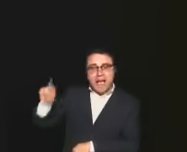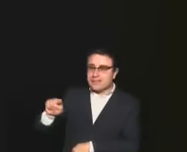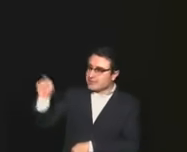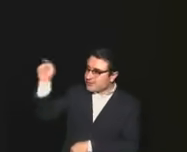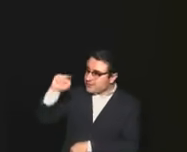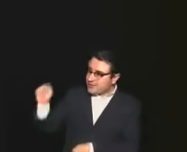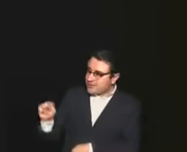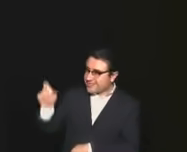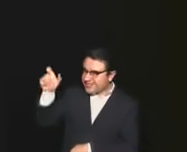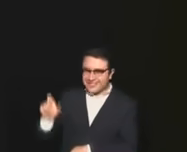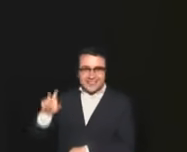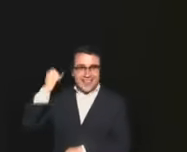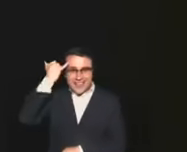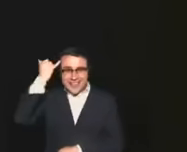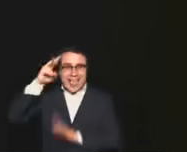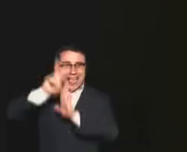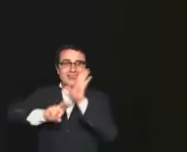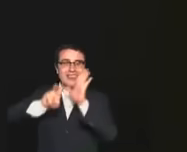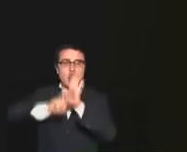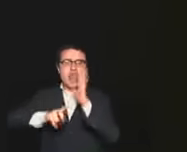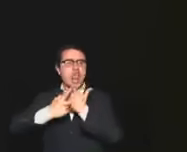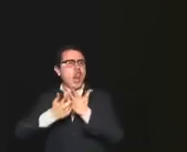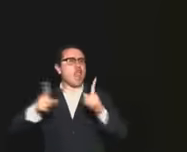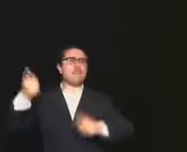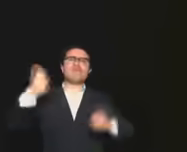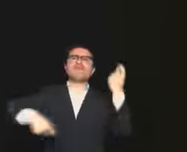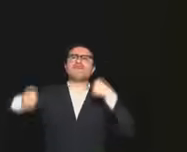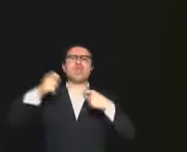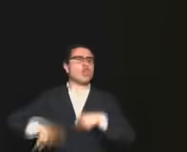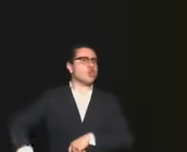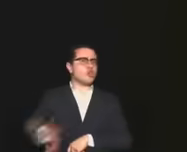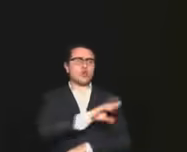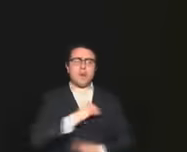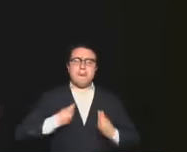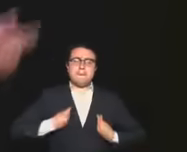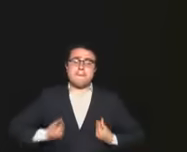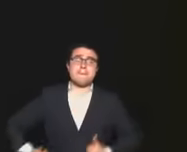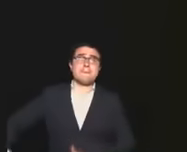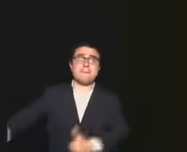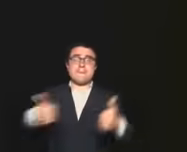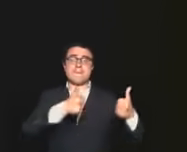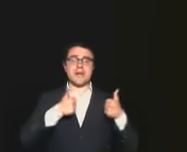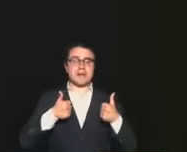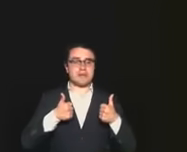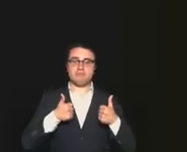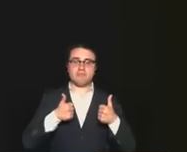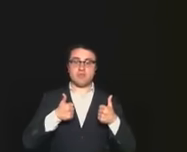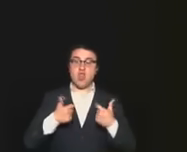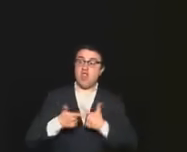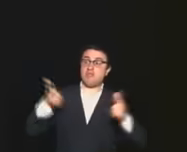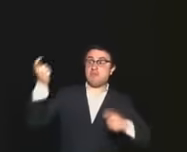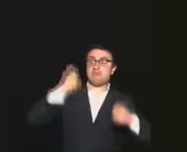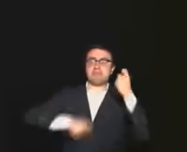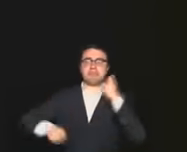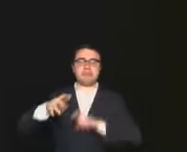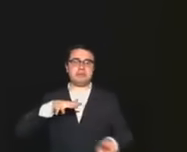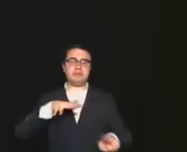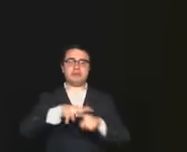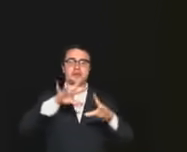La libre competencia no llevaba a la maximización del bienestar. Llevaba a la destrucción de la vida en el